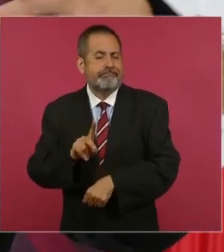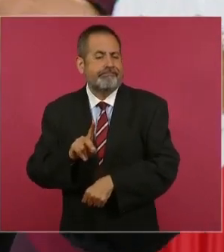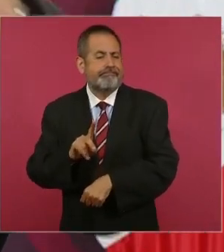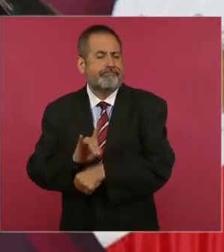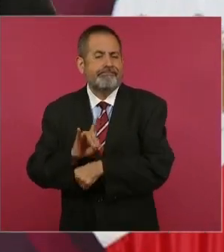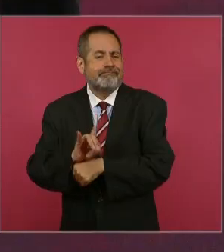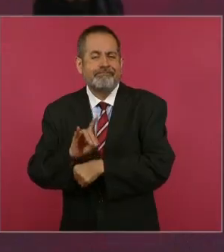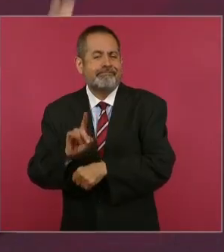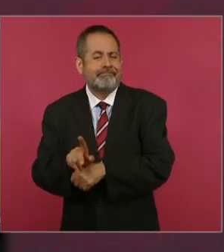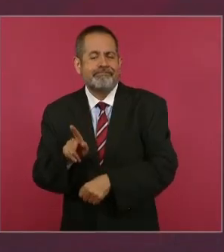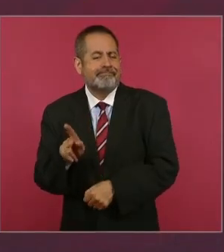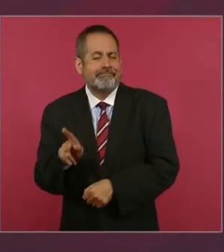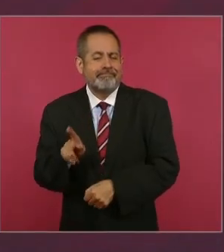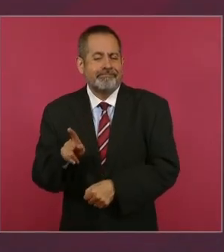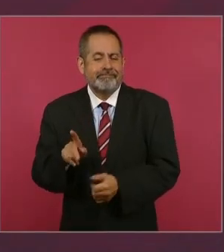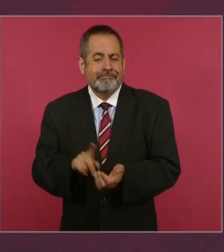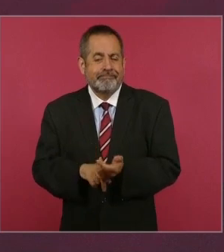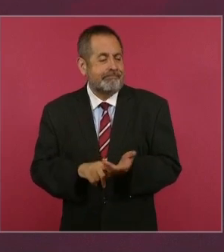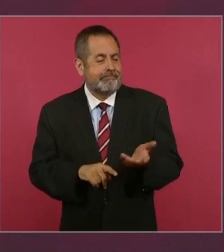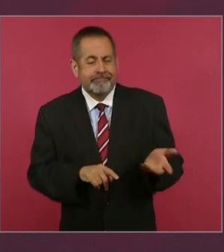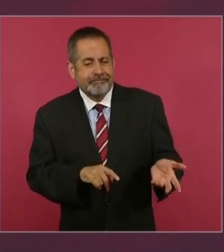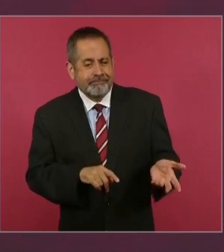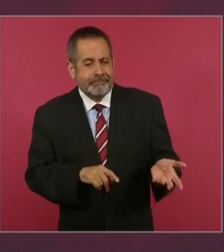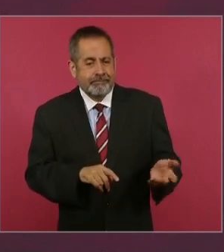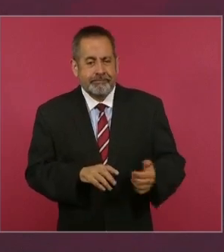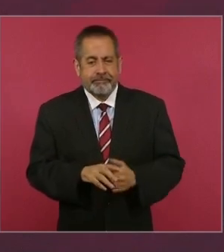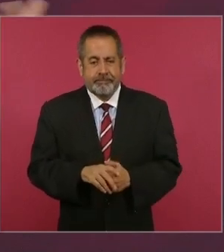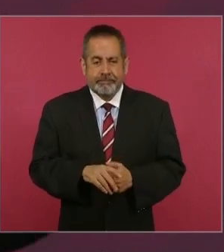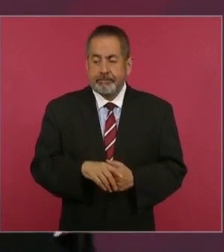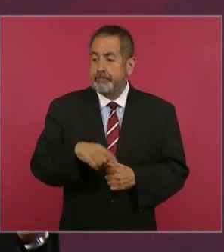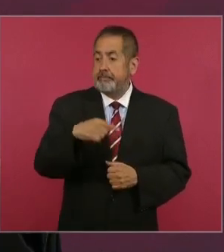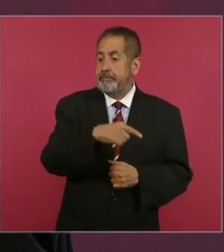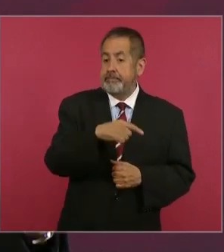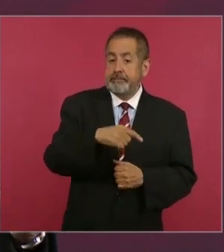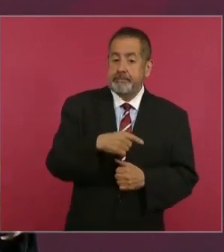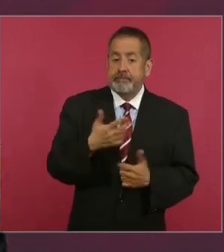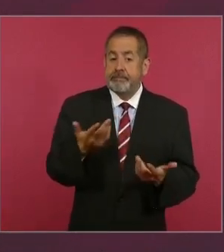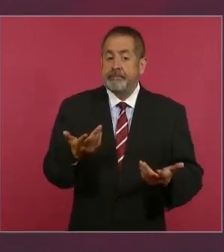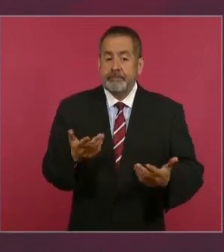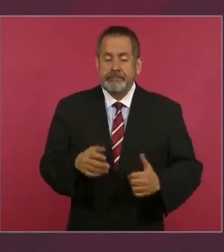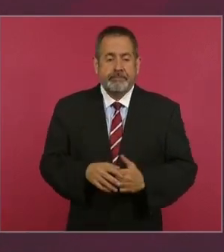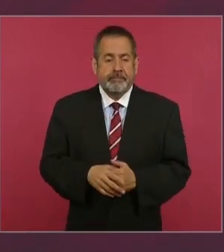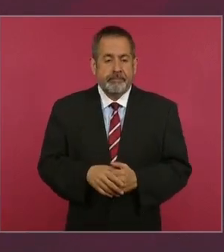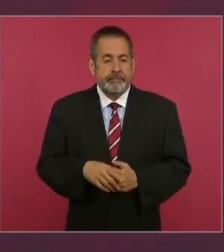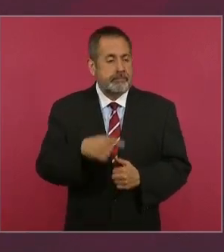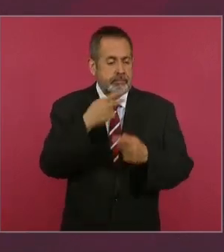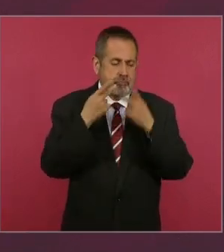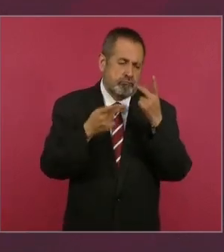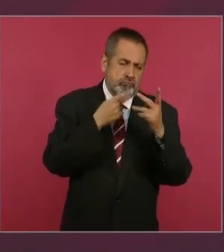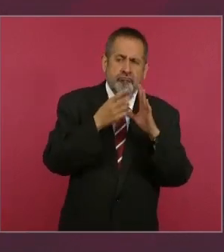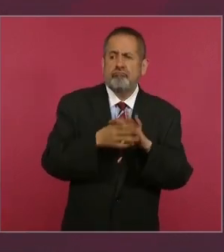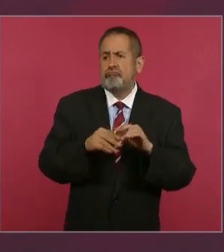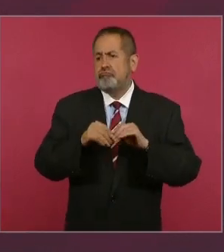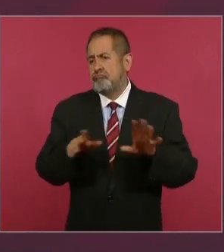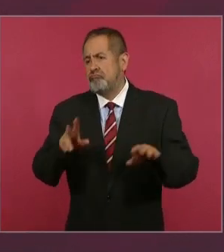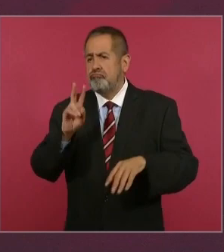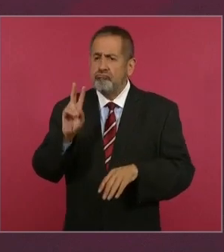entonces para simular de que es un gobierno democrático Entonces se habla de las